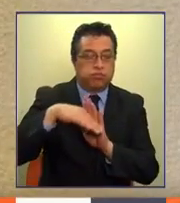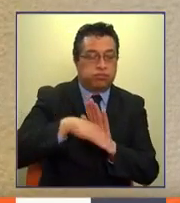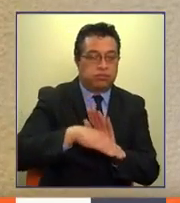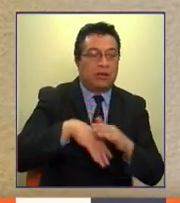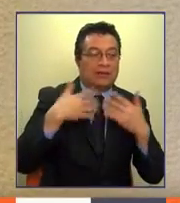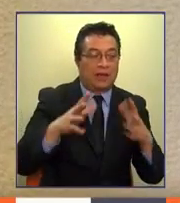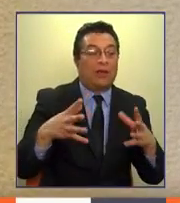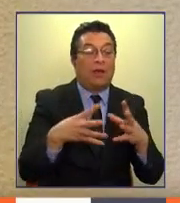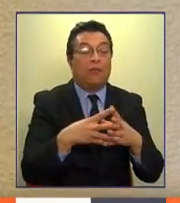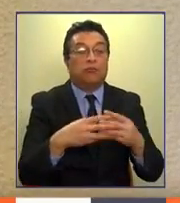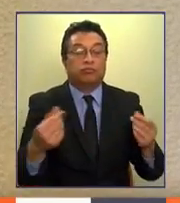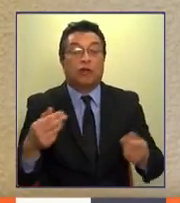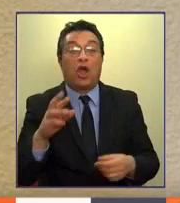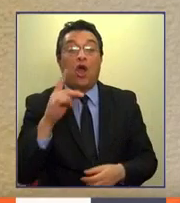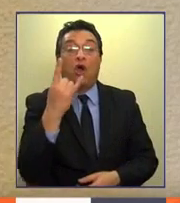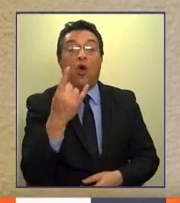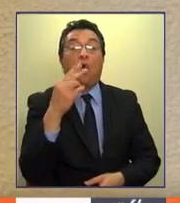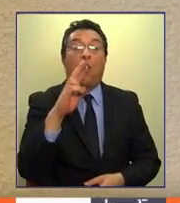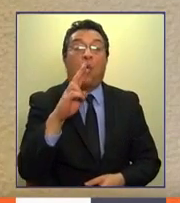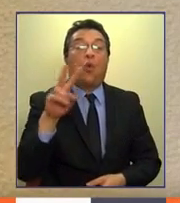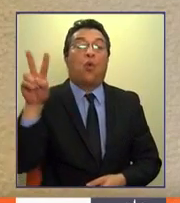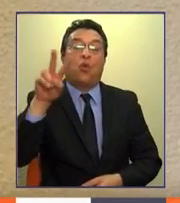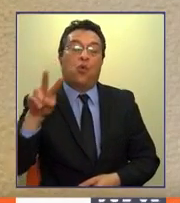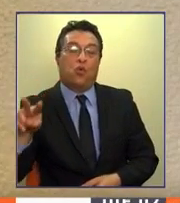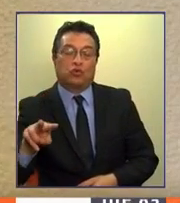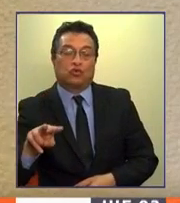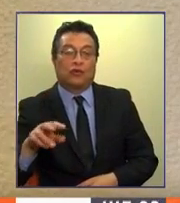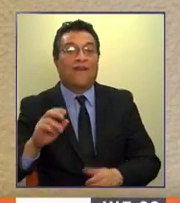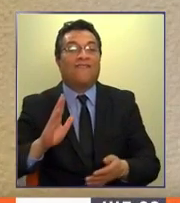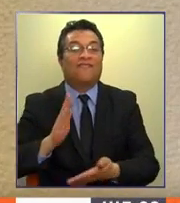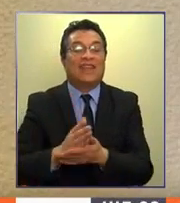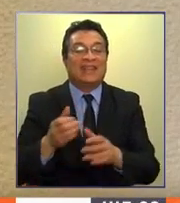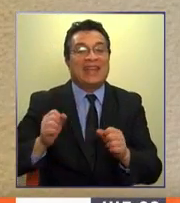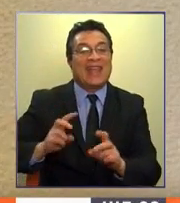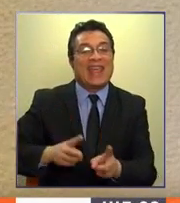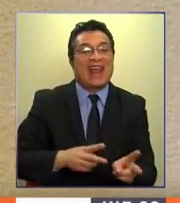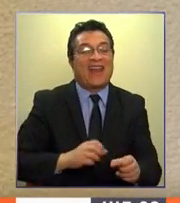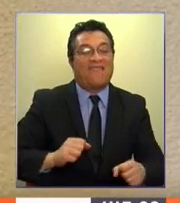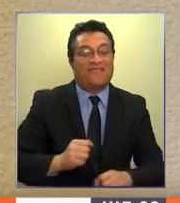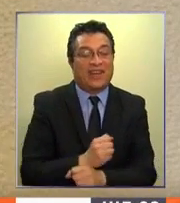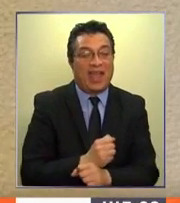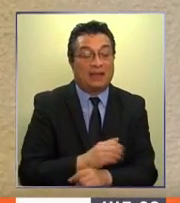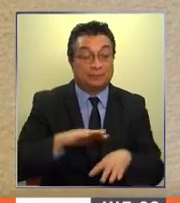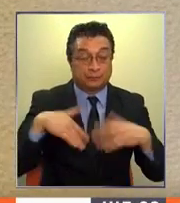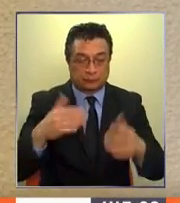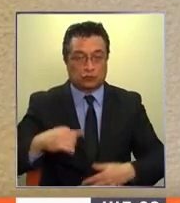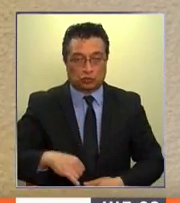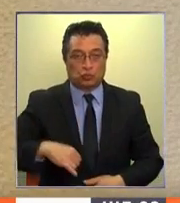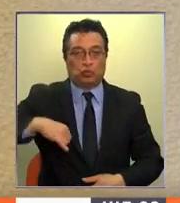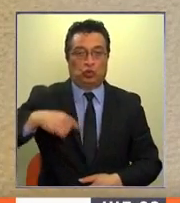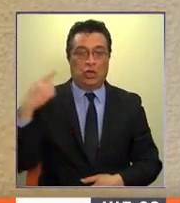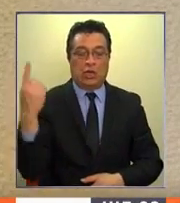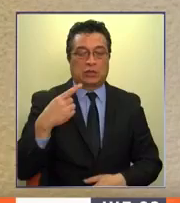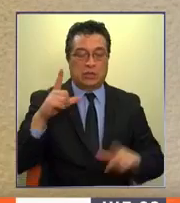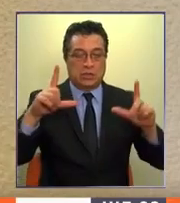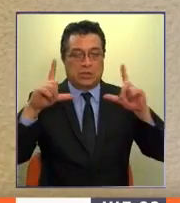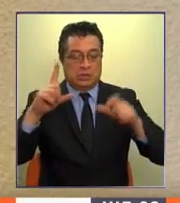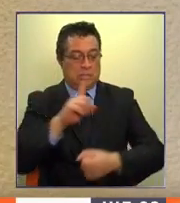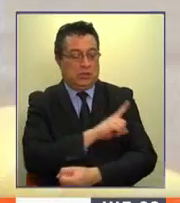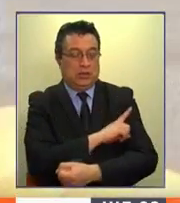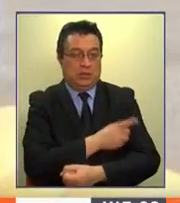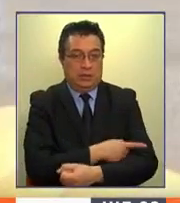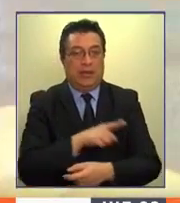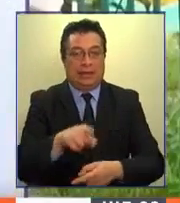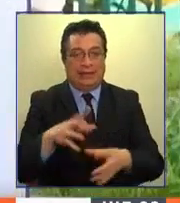la desaparición de la Unión Soviética y el fin de la Guerra Fría, y que además recuperó el orgullo nacional y la imagen de potencia para este